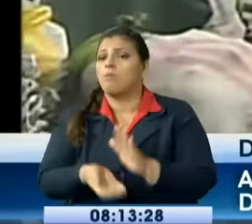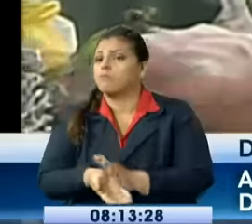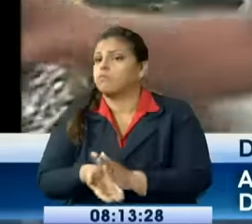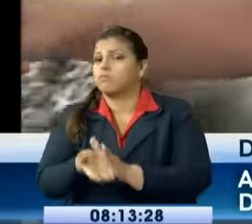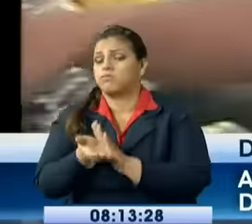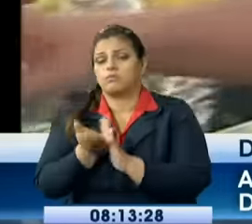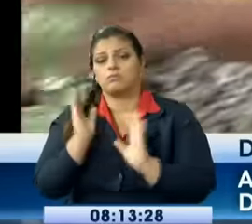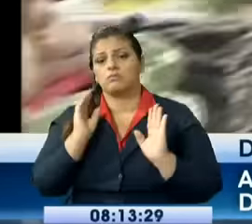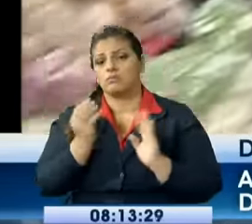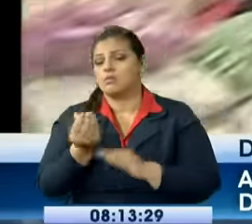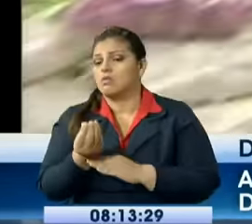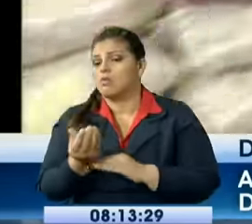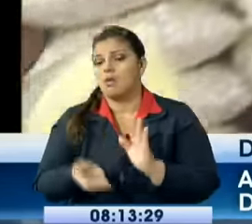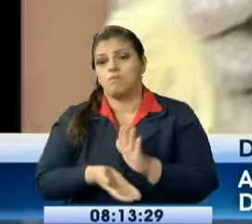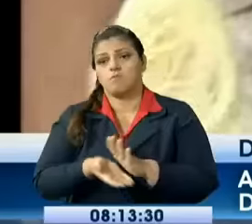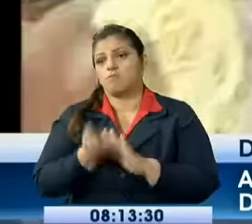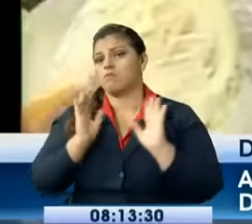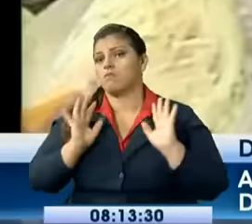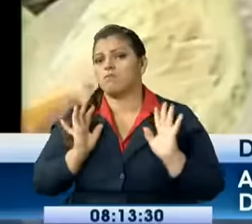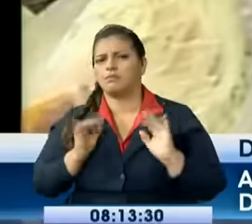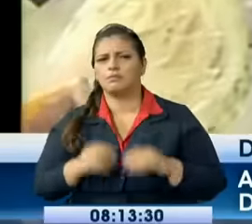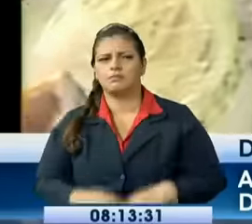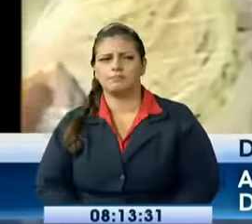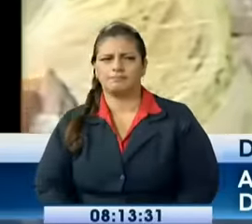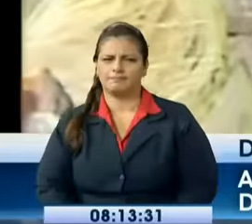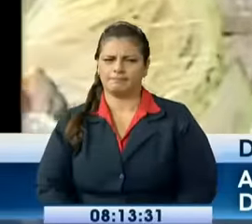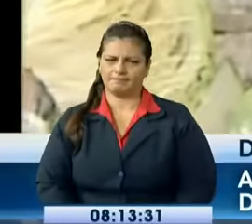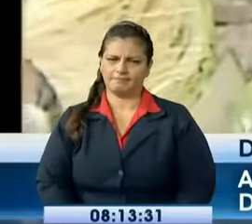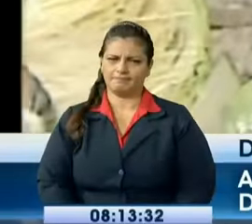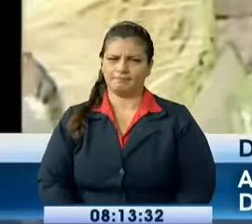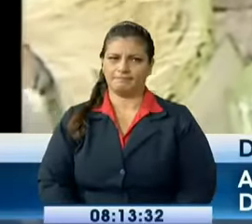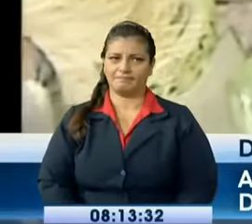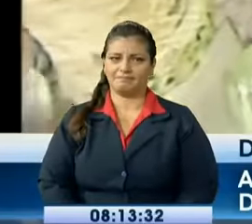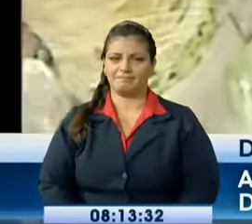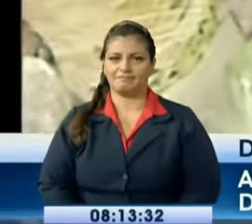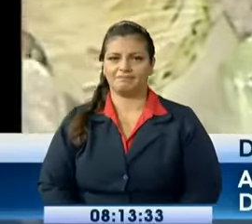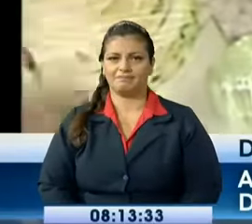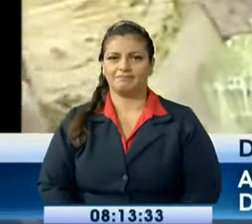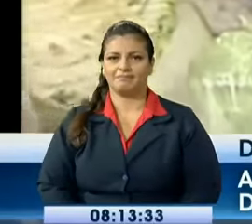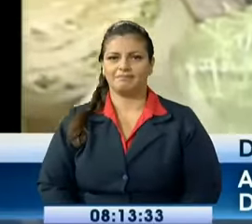Centavos, ¿no? Pero de centavo en centavo también se podría perjudicar al consumidor.